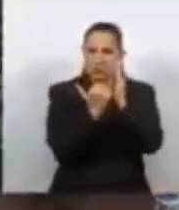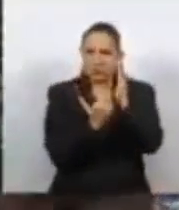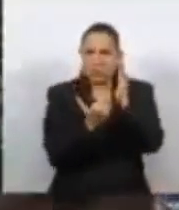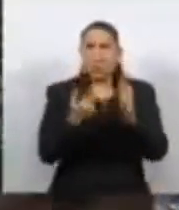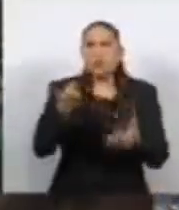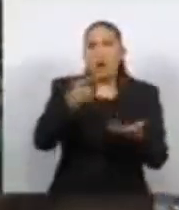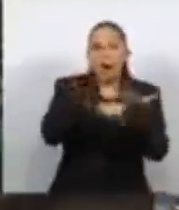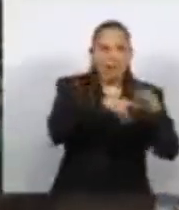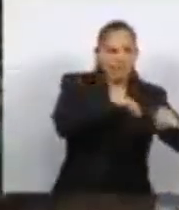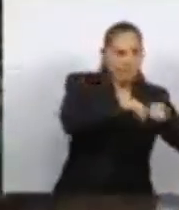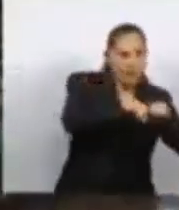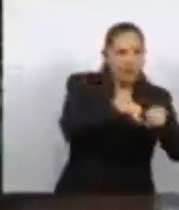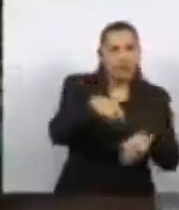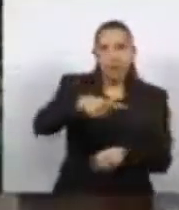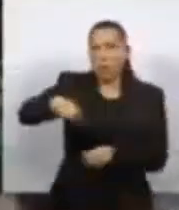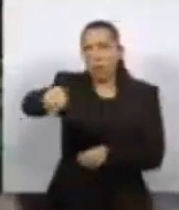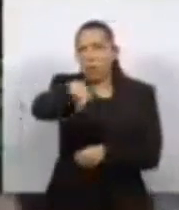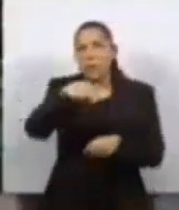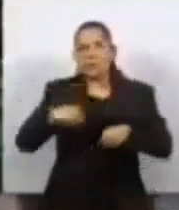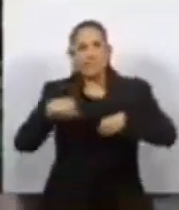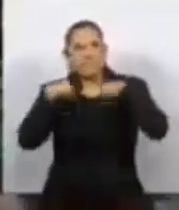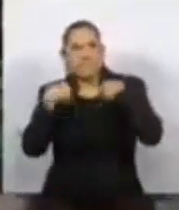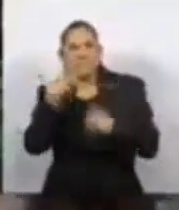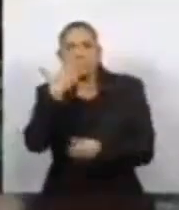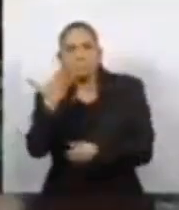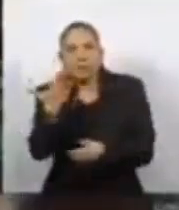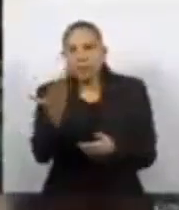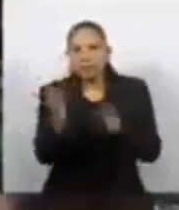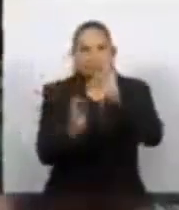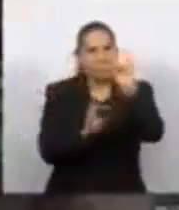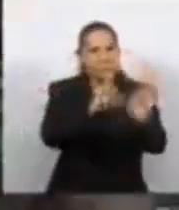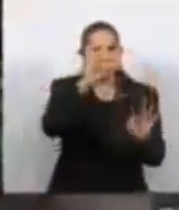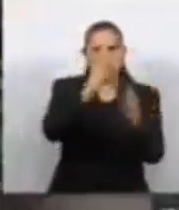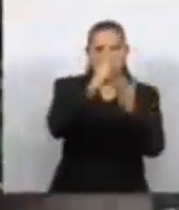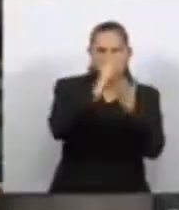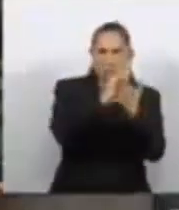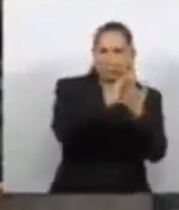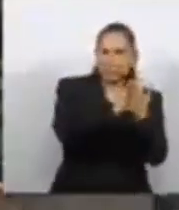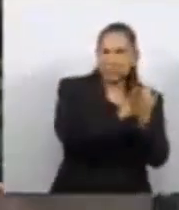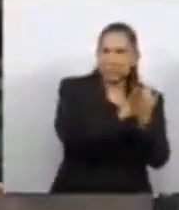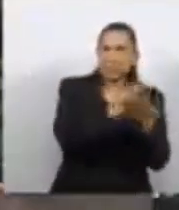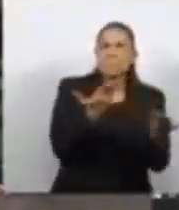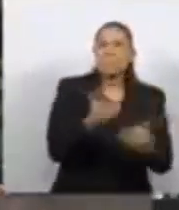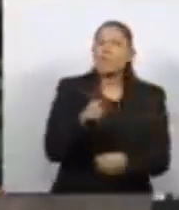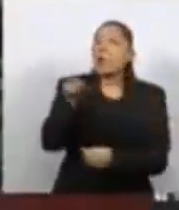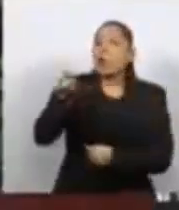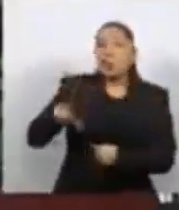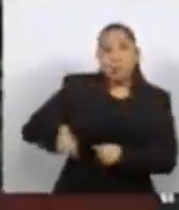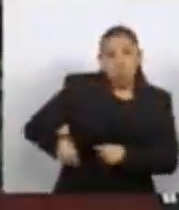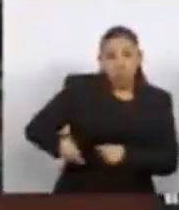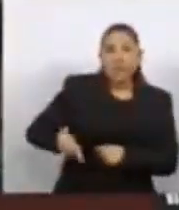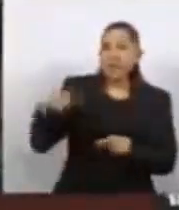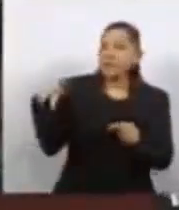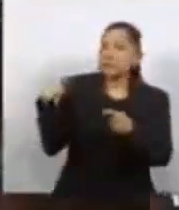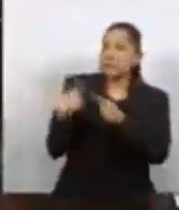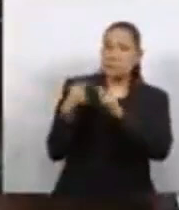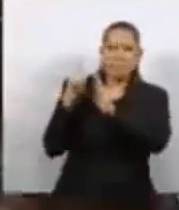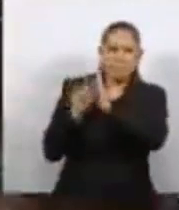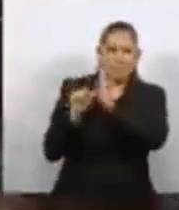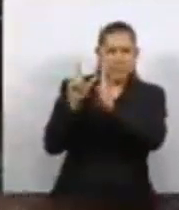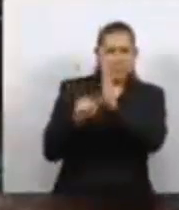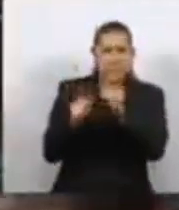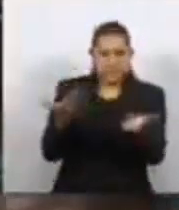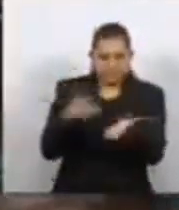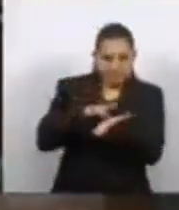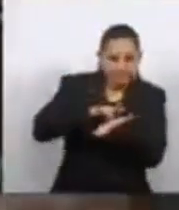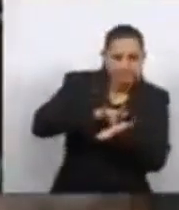bienestar de las personas. La falta de apoyos del gobierno durante los últimos meses ha provocado que más de 14 millones de